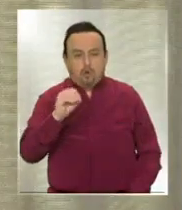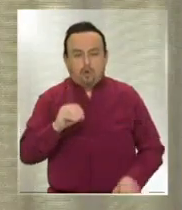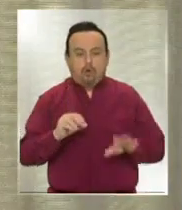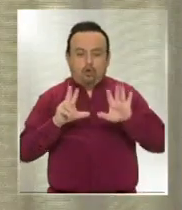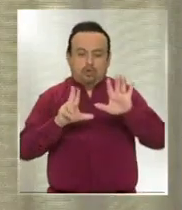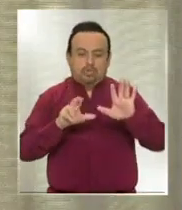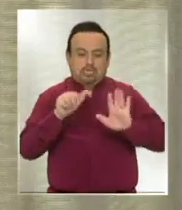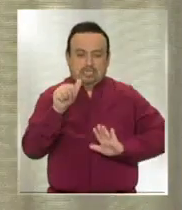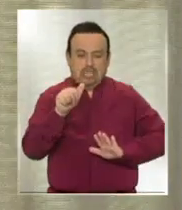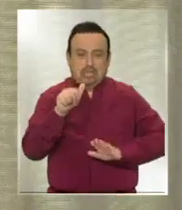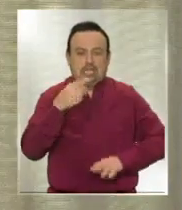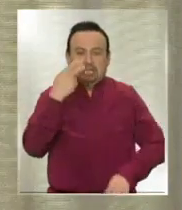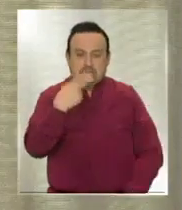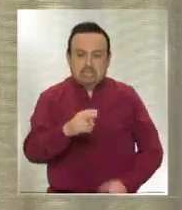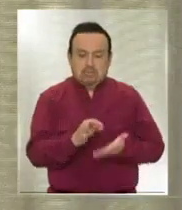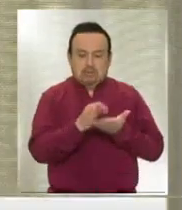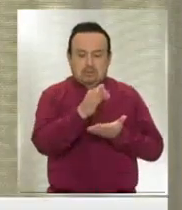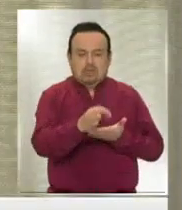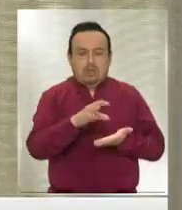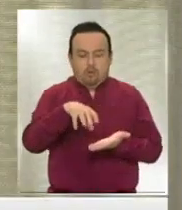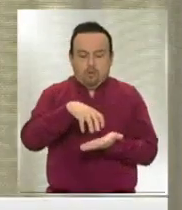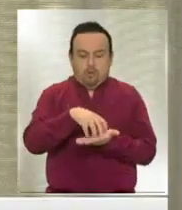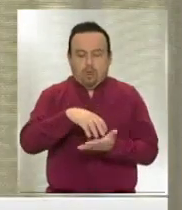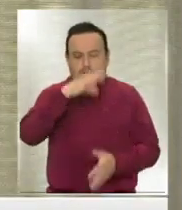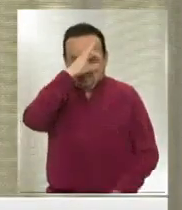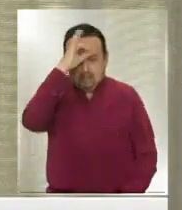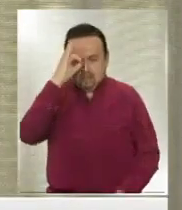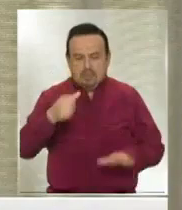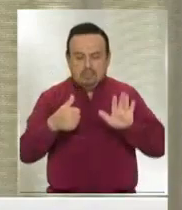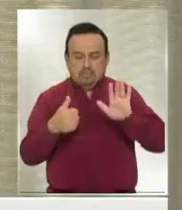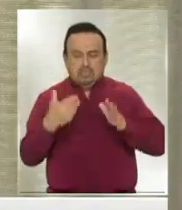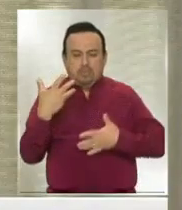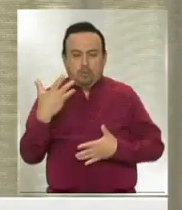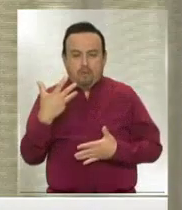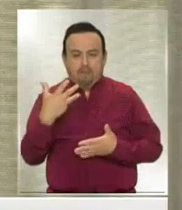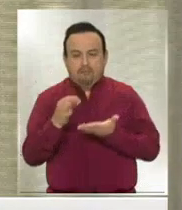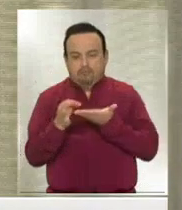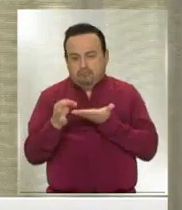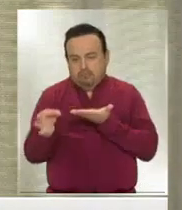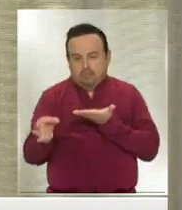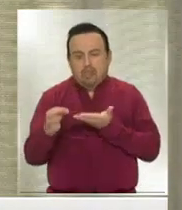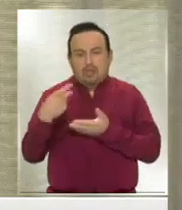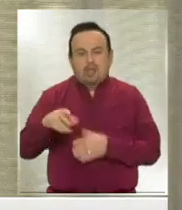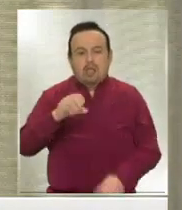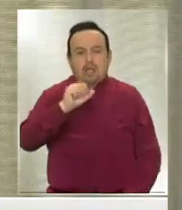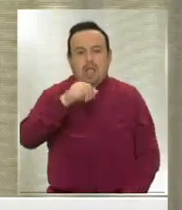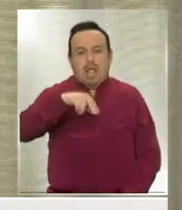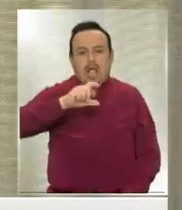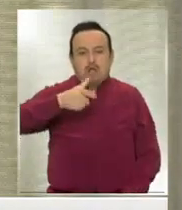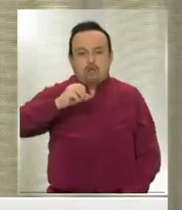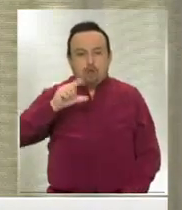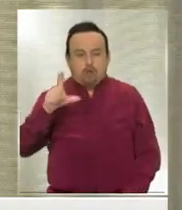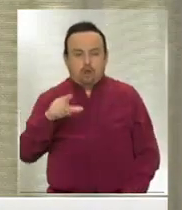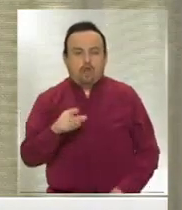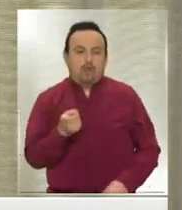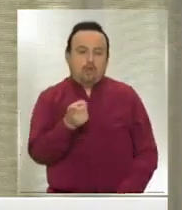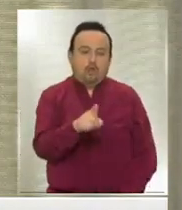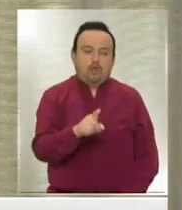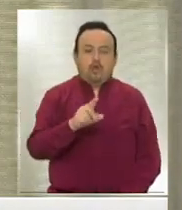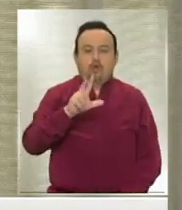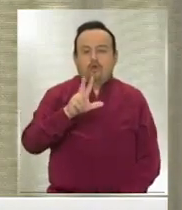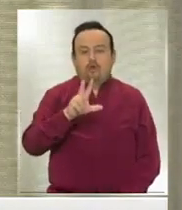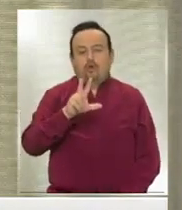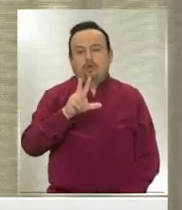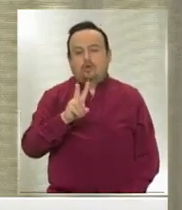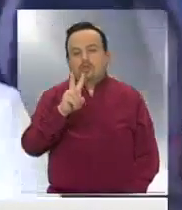años perteneciente a la comuna de Temuco, 69 años perteneciente a la comuna de Angol y 82 años perteneciente a la